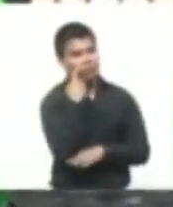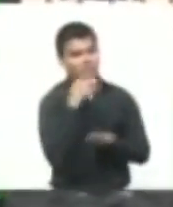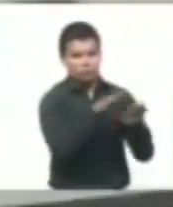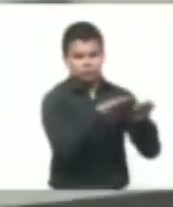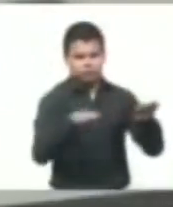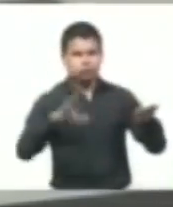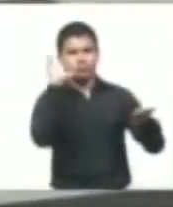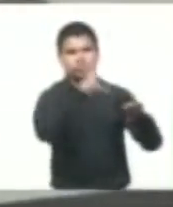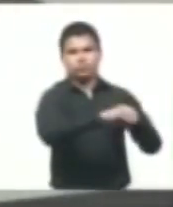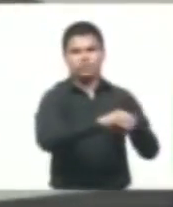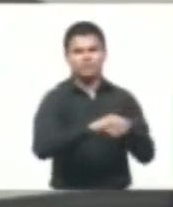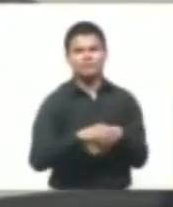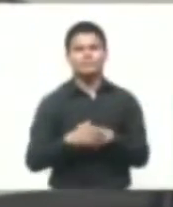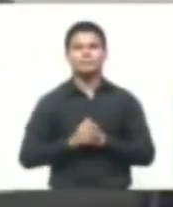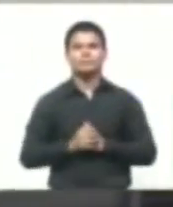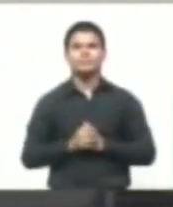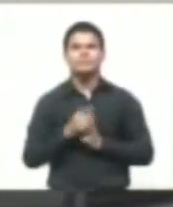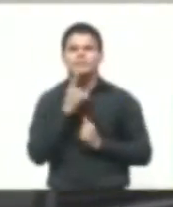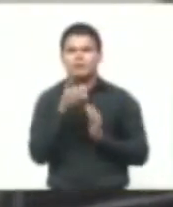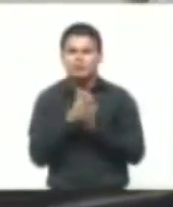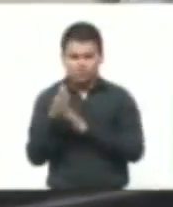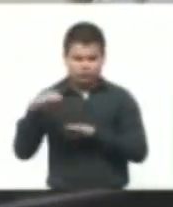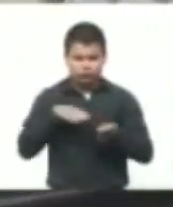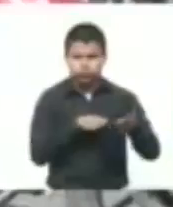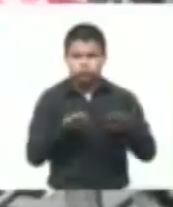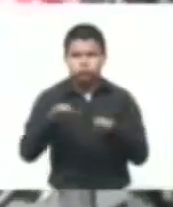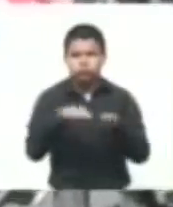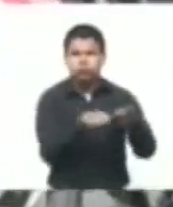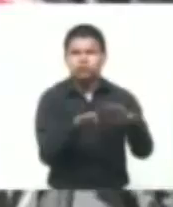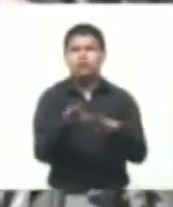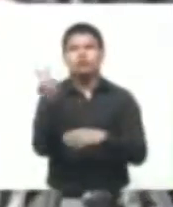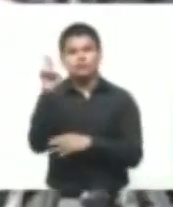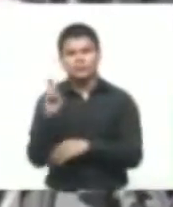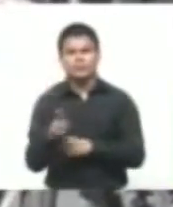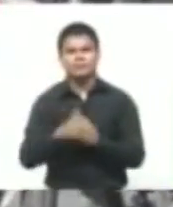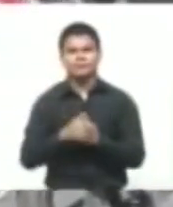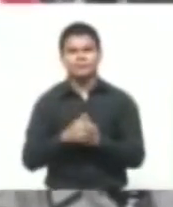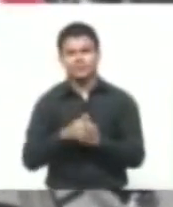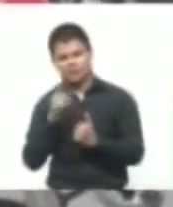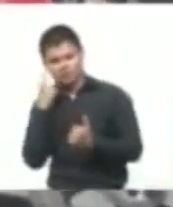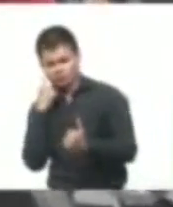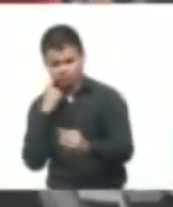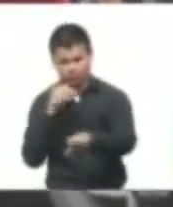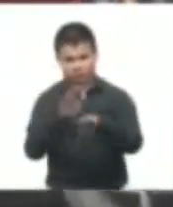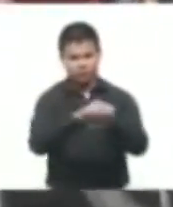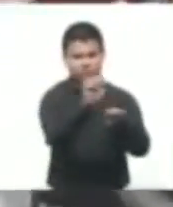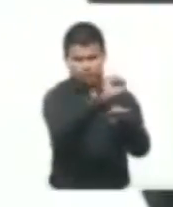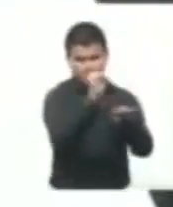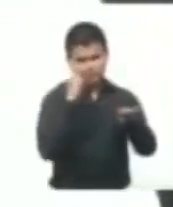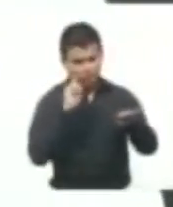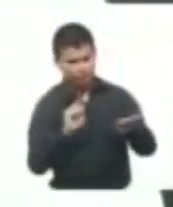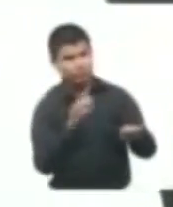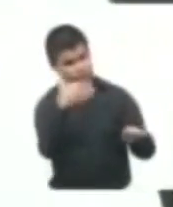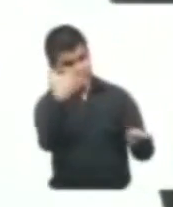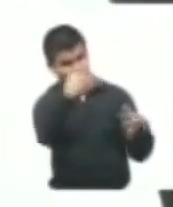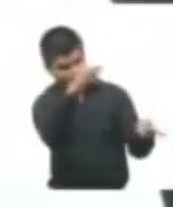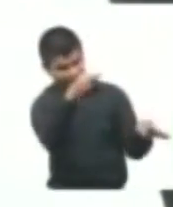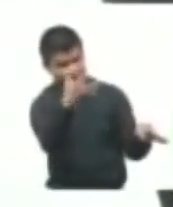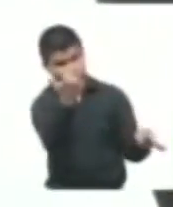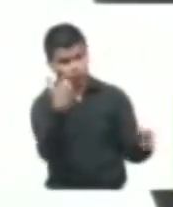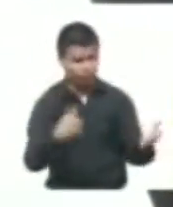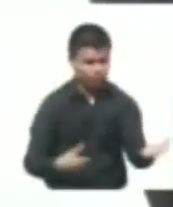varios vehículos de origen extranjero que se movilizaban en el territorio sin el lleno de los requisitos exigidos por las autoridades de tránsito. Entre